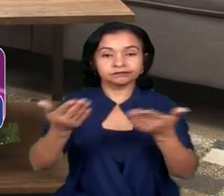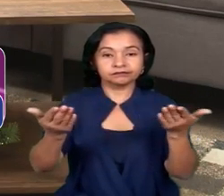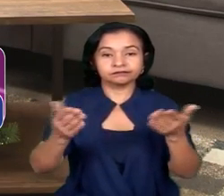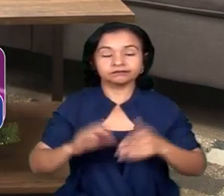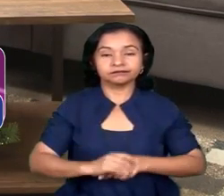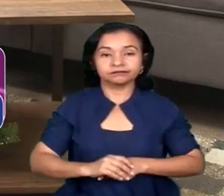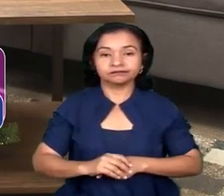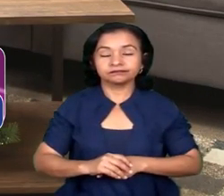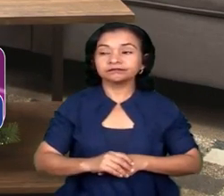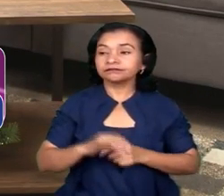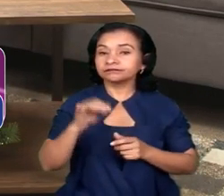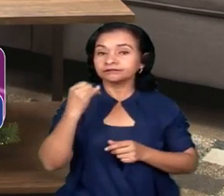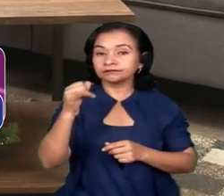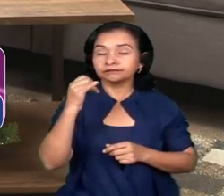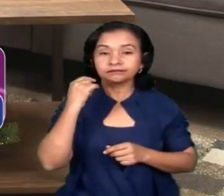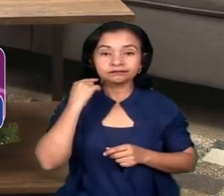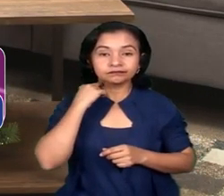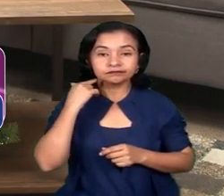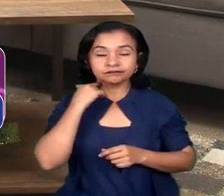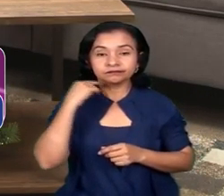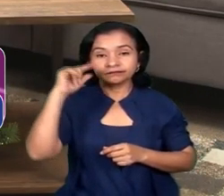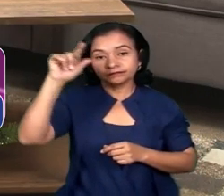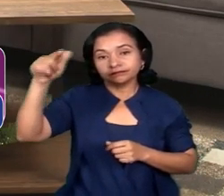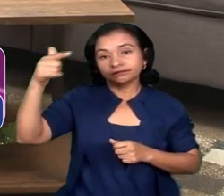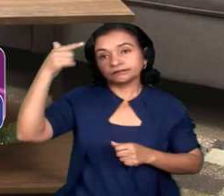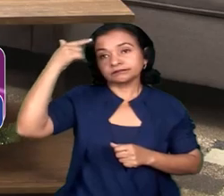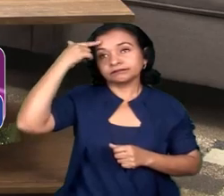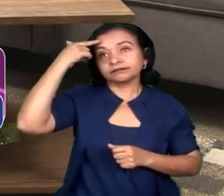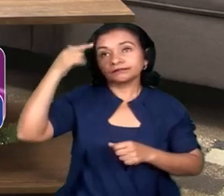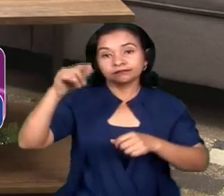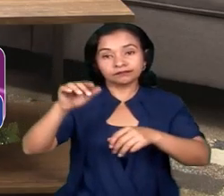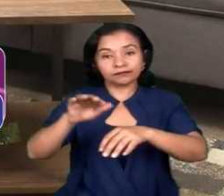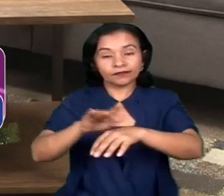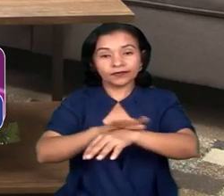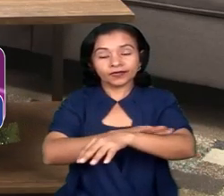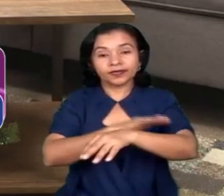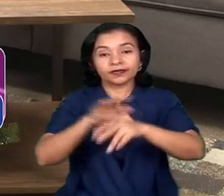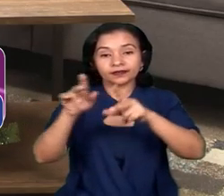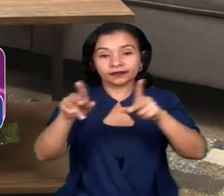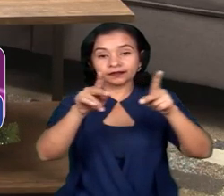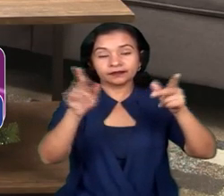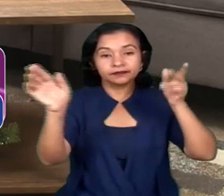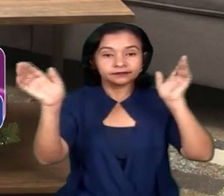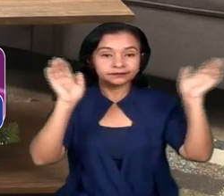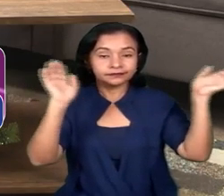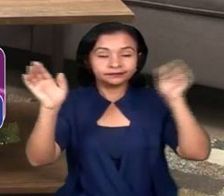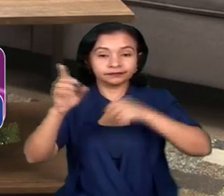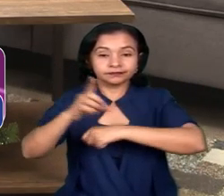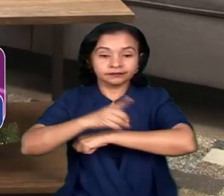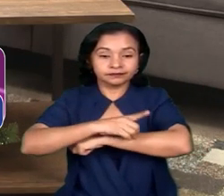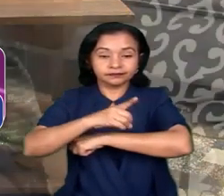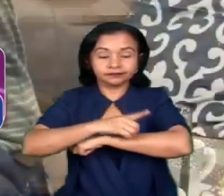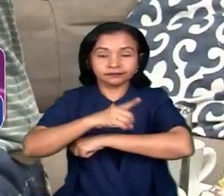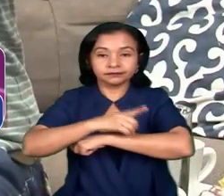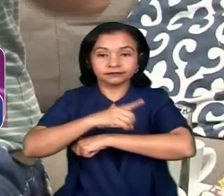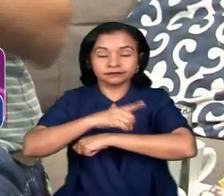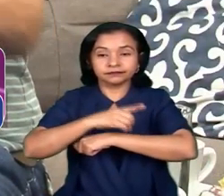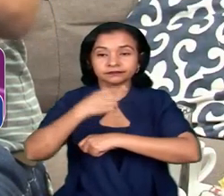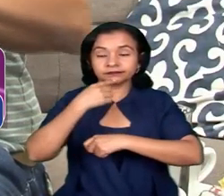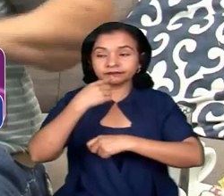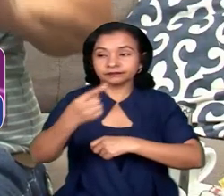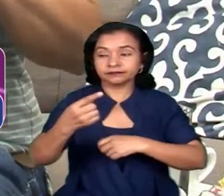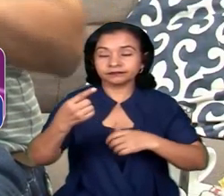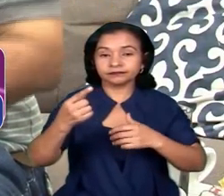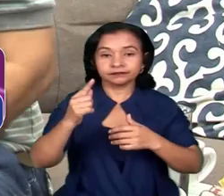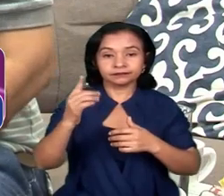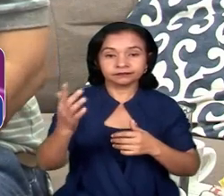nosotros siempre el gobierno ha tenido sensibilidad para los comerciantes, el comandante Daniel, hay que decirlo, tengo que decir,